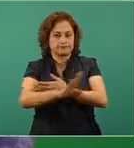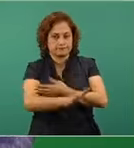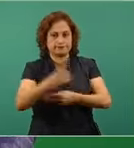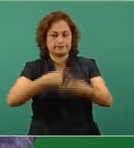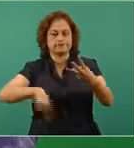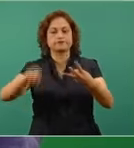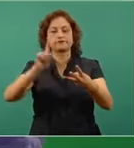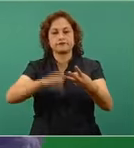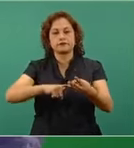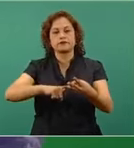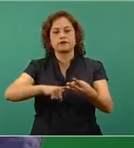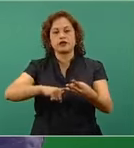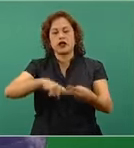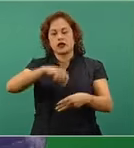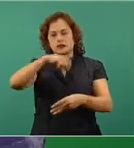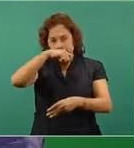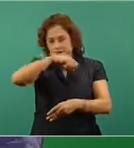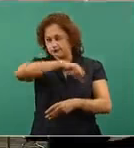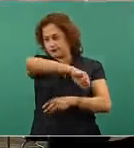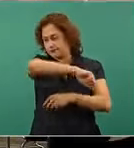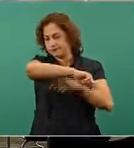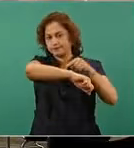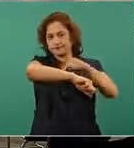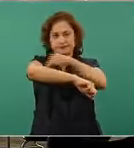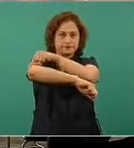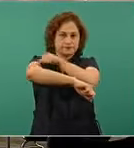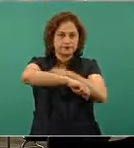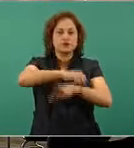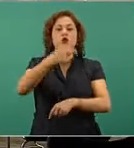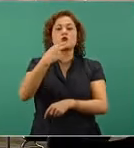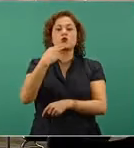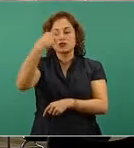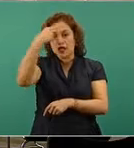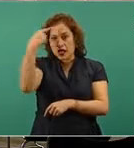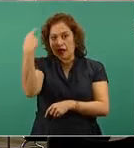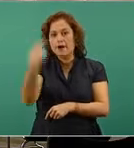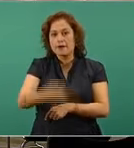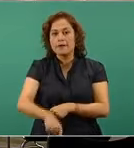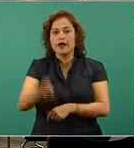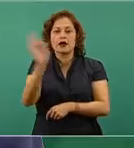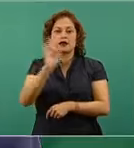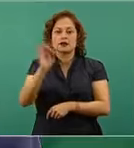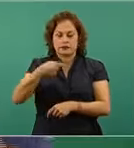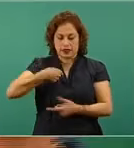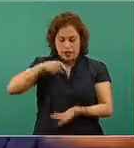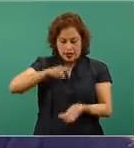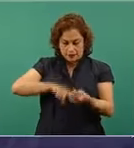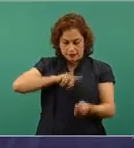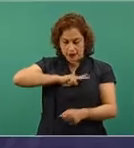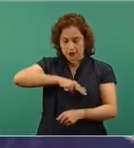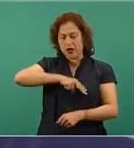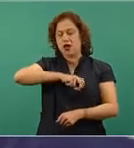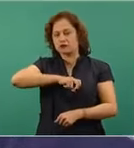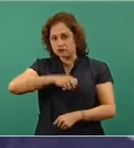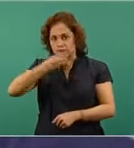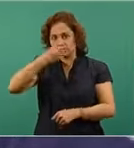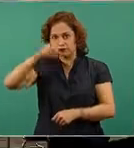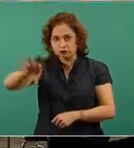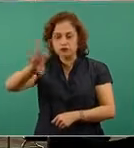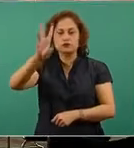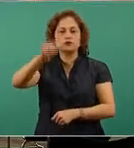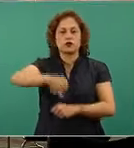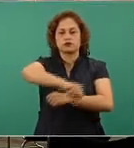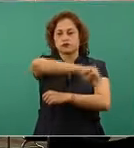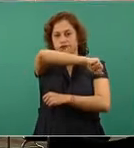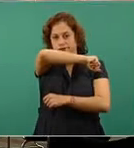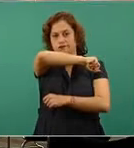etiqueta para evitar transmitir en caso de que seamos contagiantes. Mantenernos a sana distancia